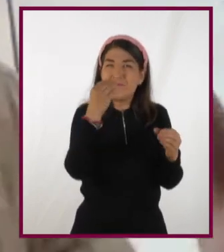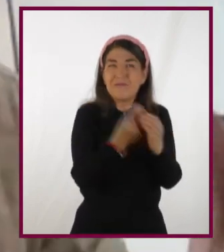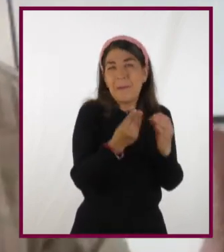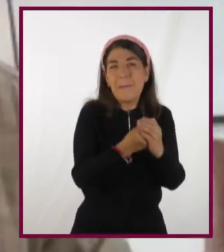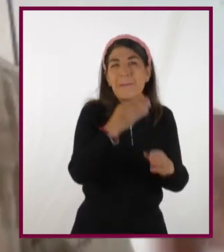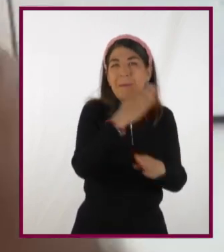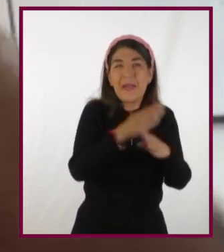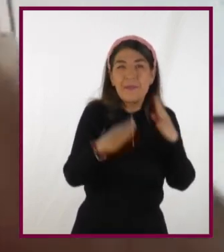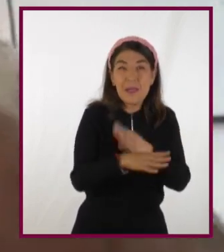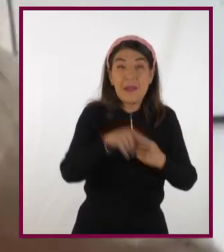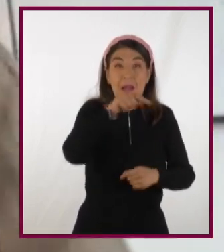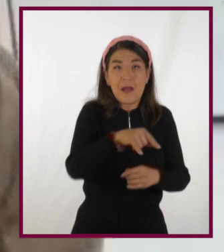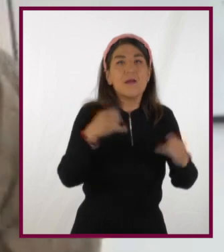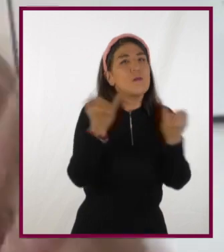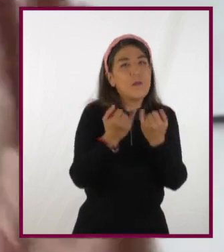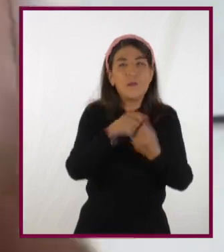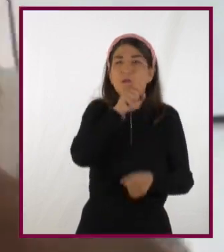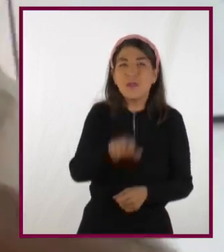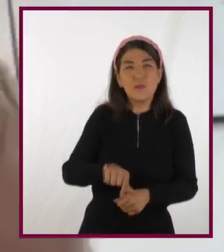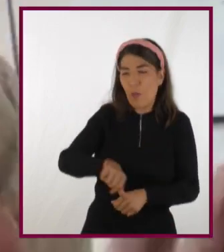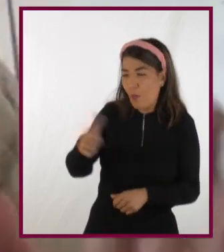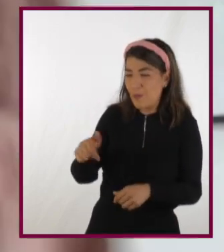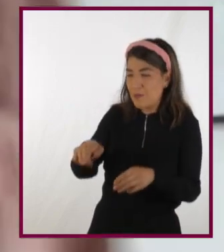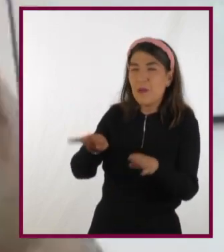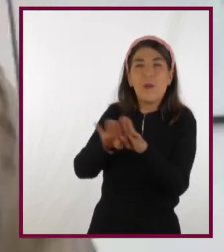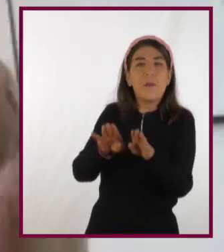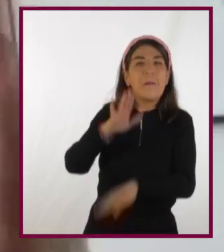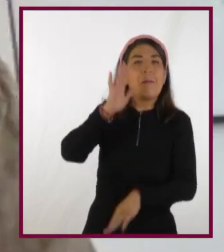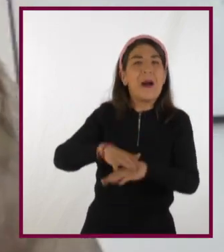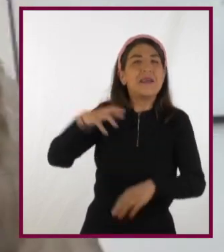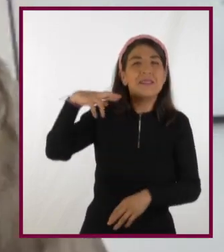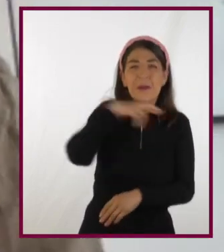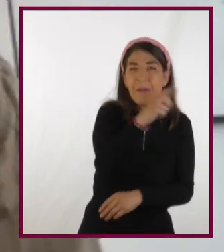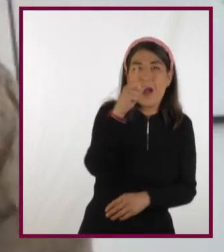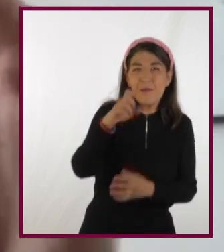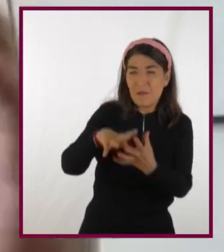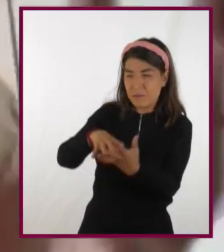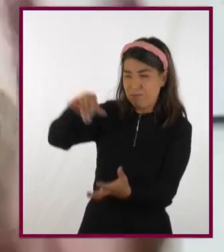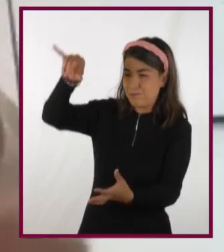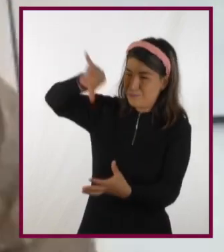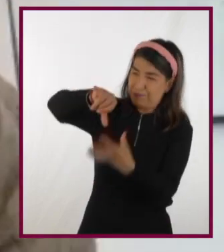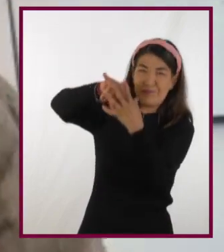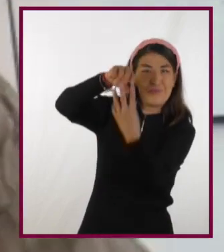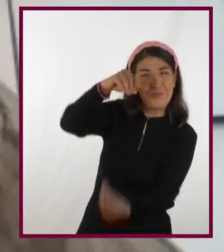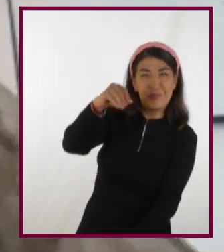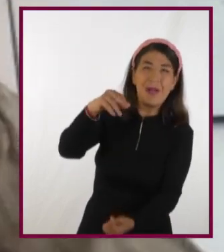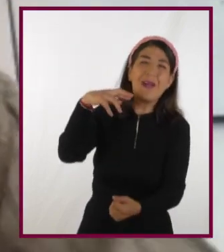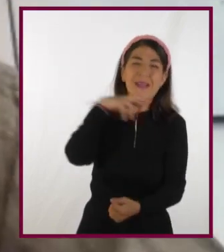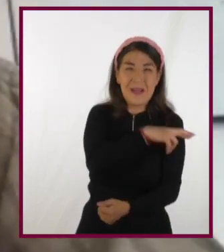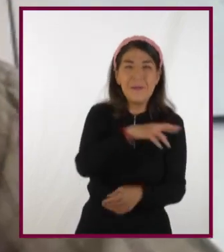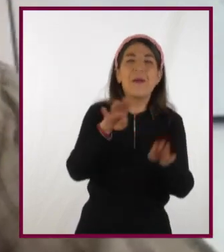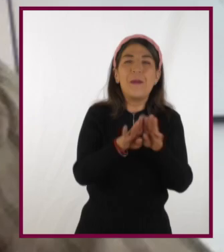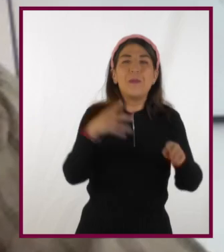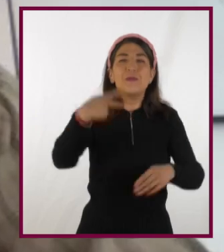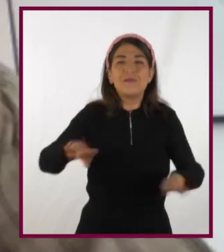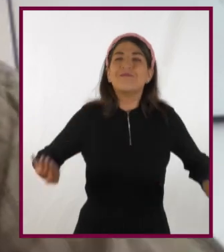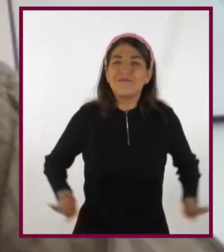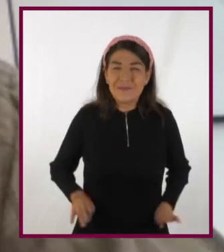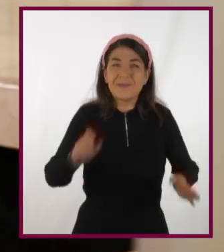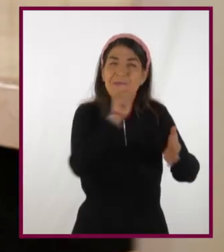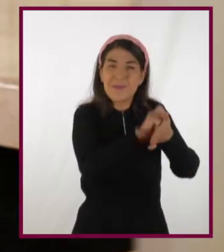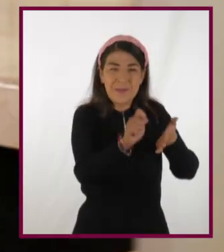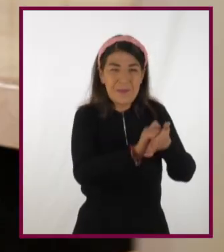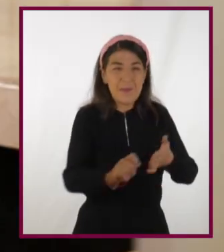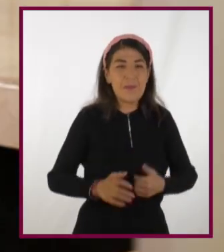medio, responde ante las fuerzas de una manera distinta a lo que, como lo haría, por ejemplo, el agua. Entonces hay que usar otros modelos para tratar de describir su